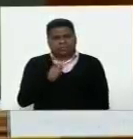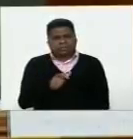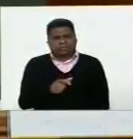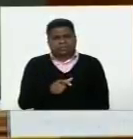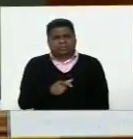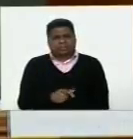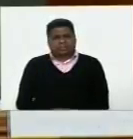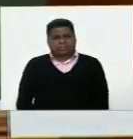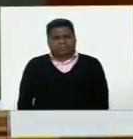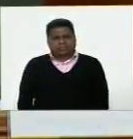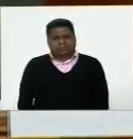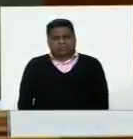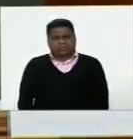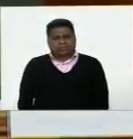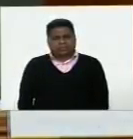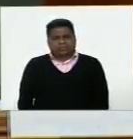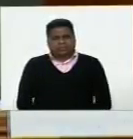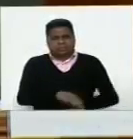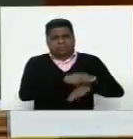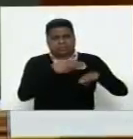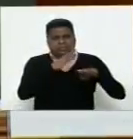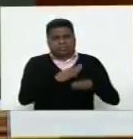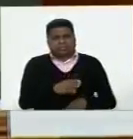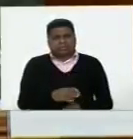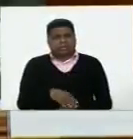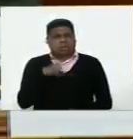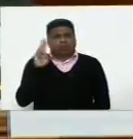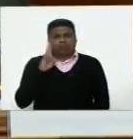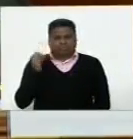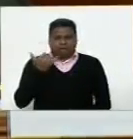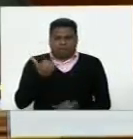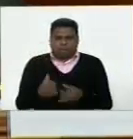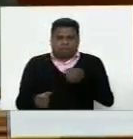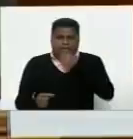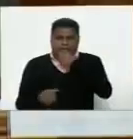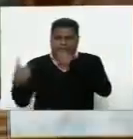ministro Blanca Ecao. Puede hacer uso de la tribuna de orador.